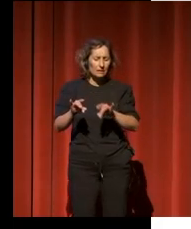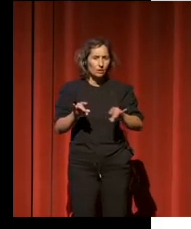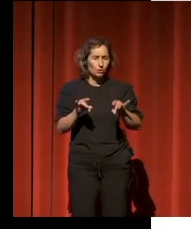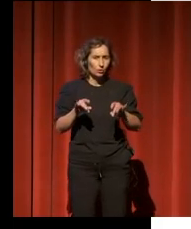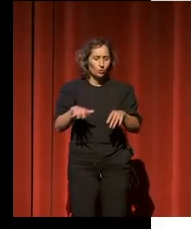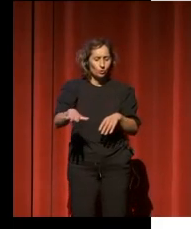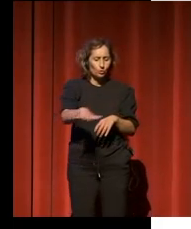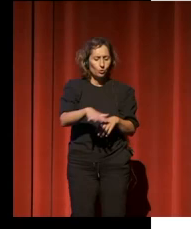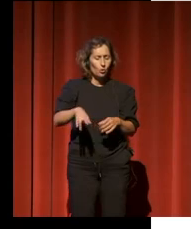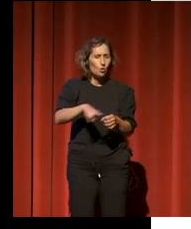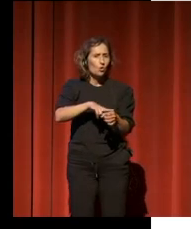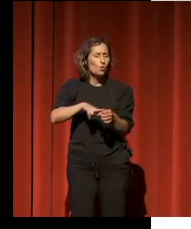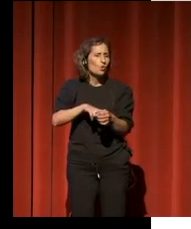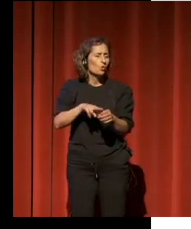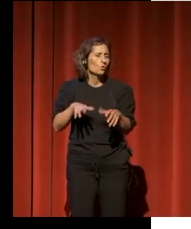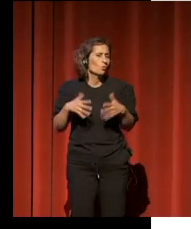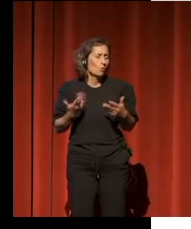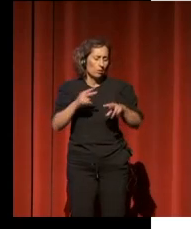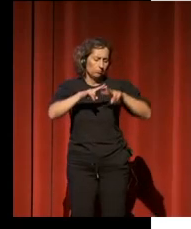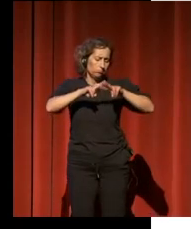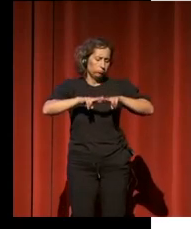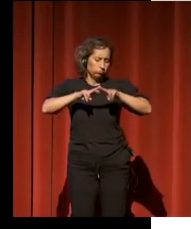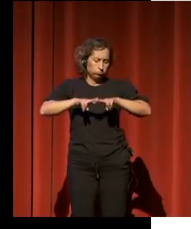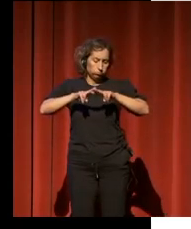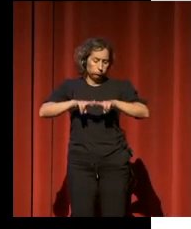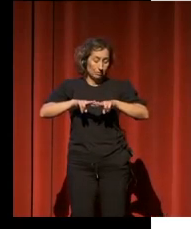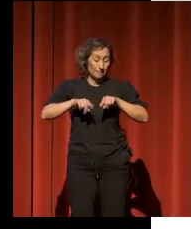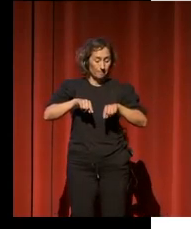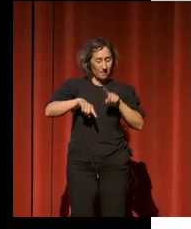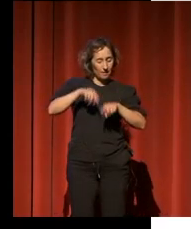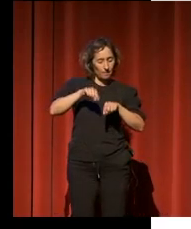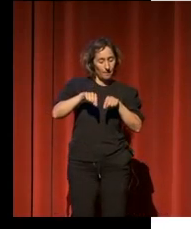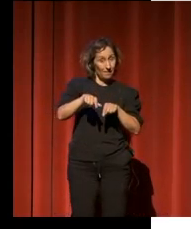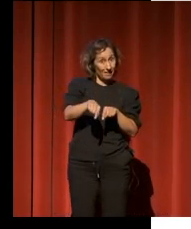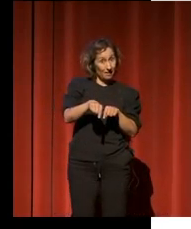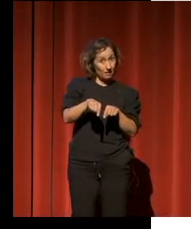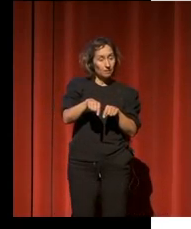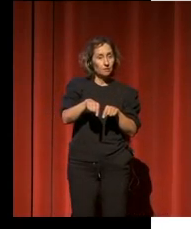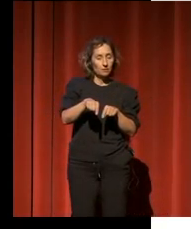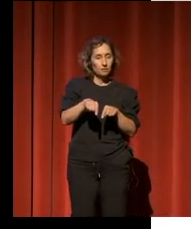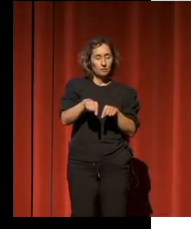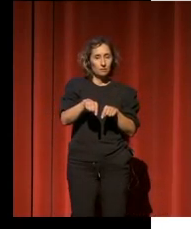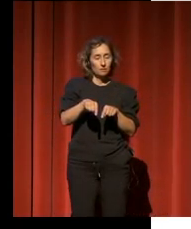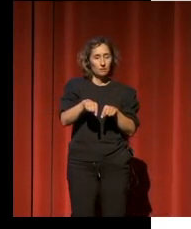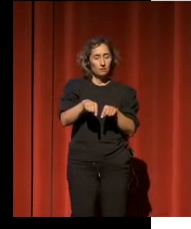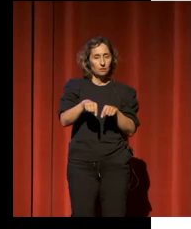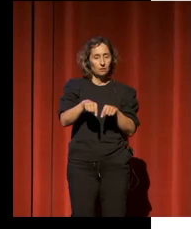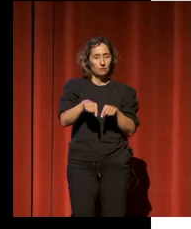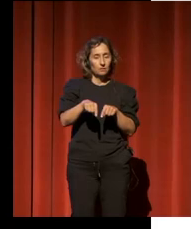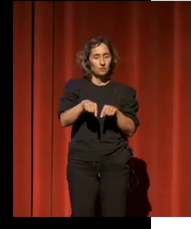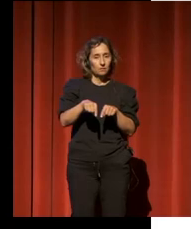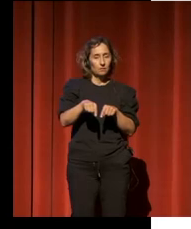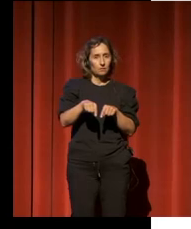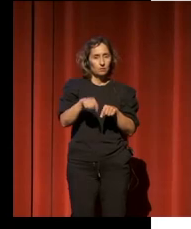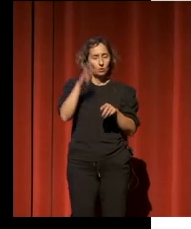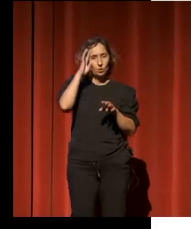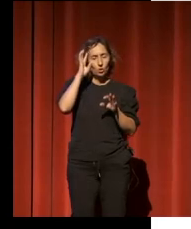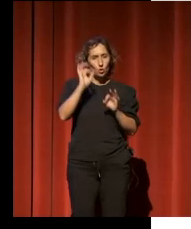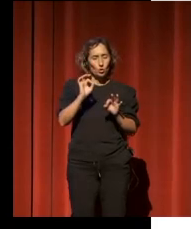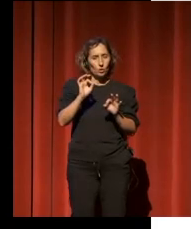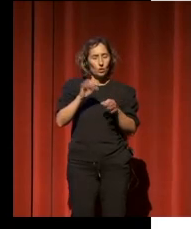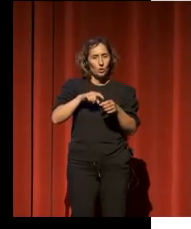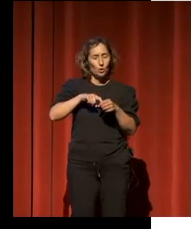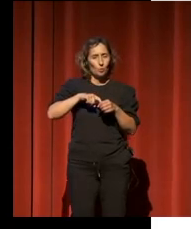entorno local estamos y y de acuerdo a ello eh desplegar o plantear las lógicas de